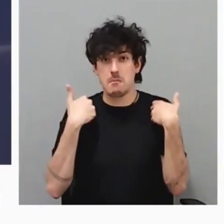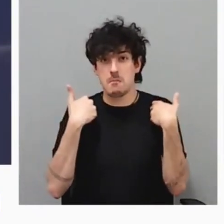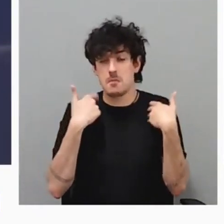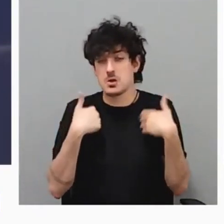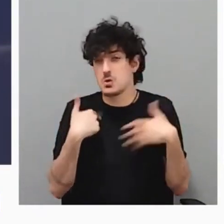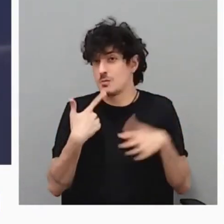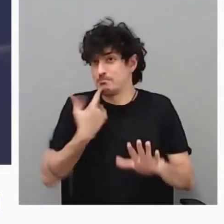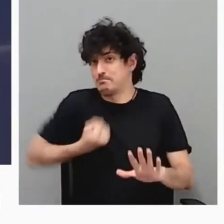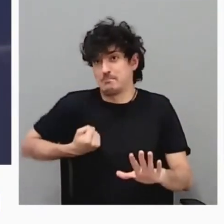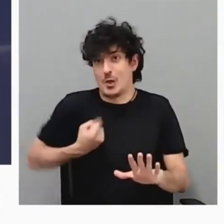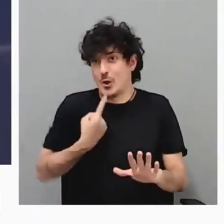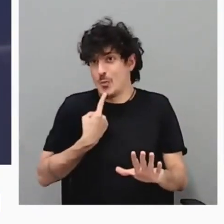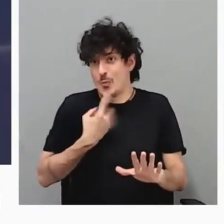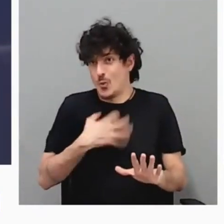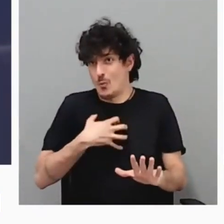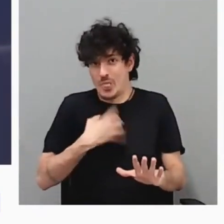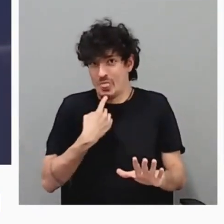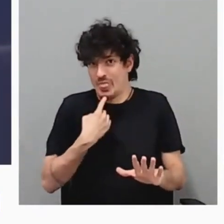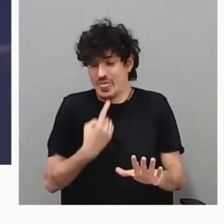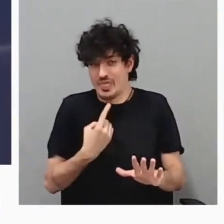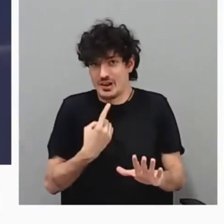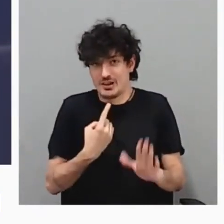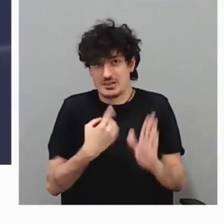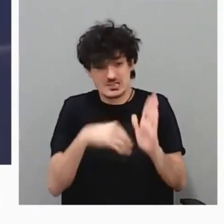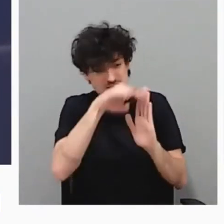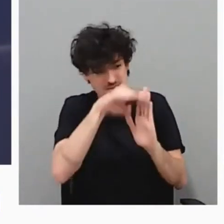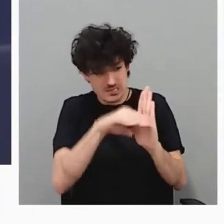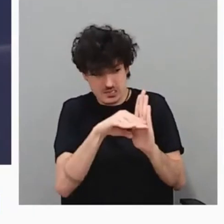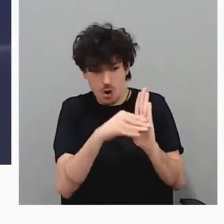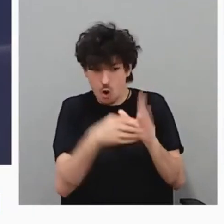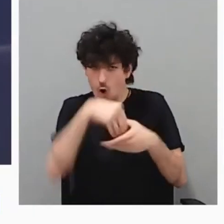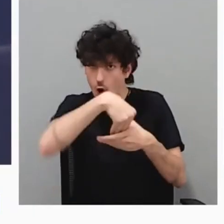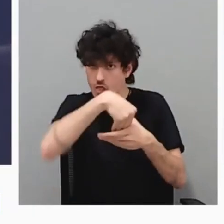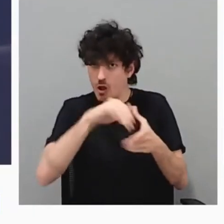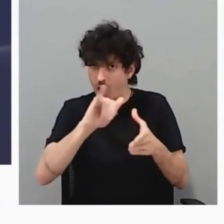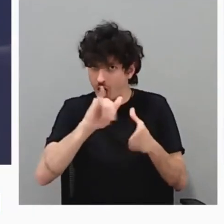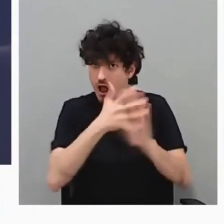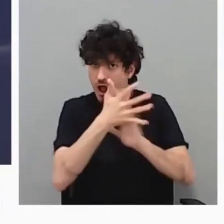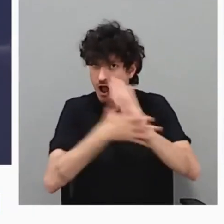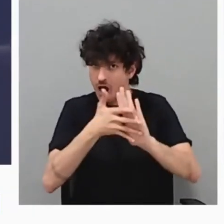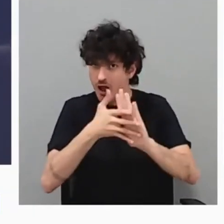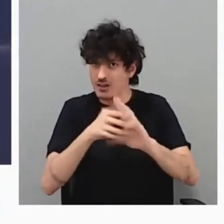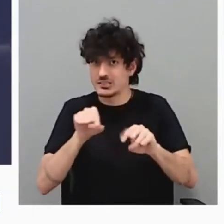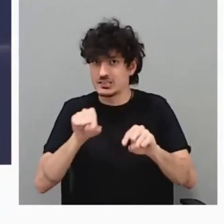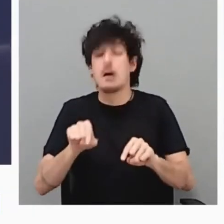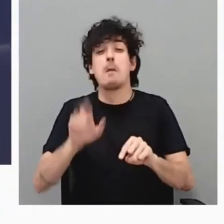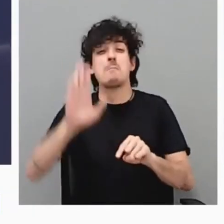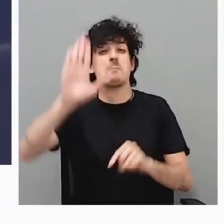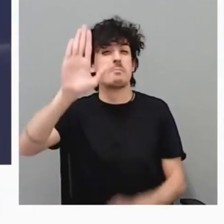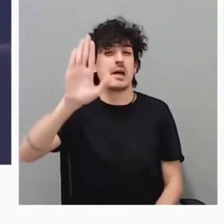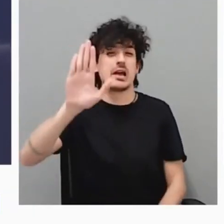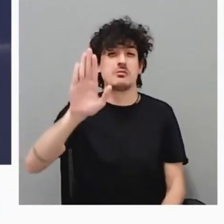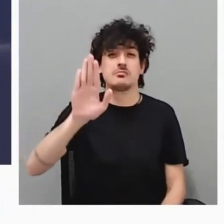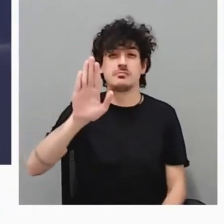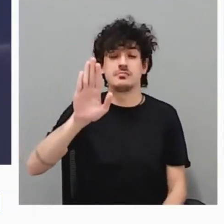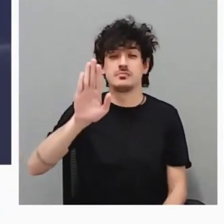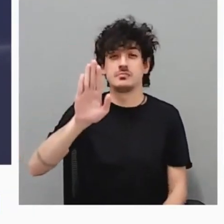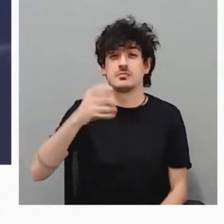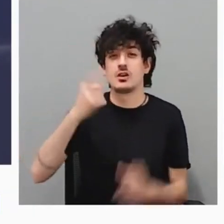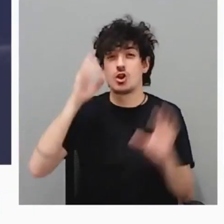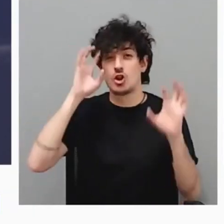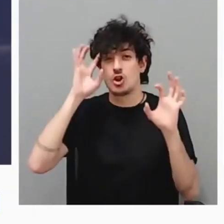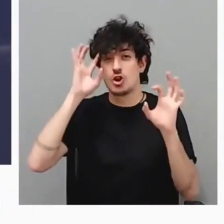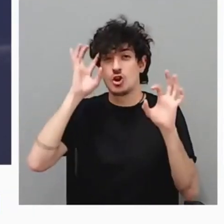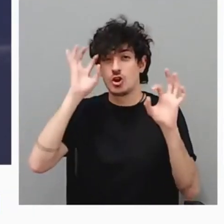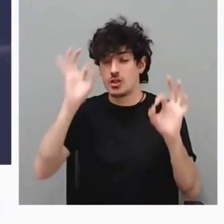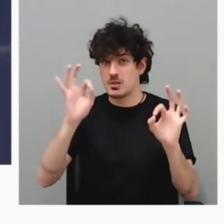Sí, perfecto. Ahora nos cambiamos las tarjetitas y lo charlamos. Lo que sí te puedo decir es que, obviamente, lo vamos a hacer en